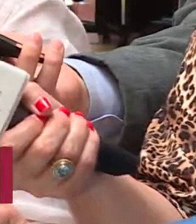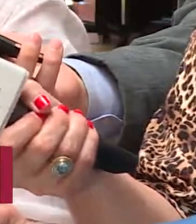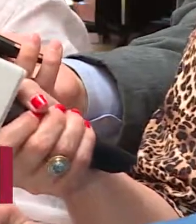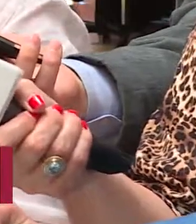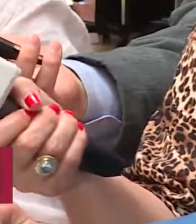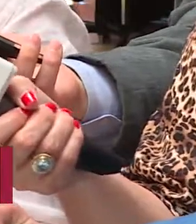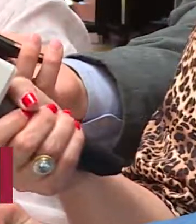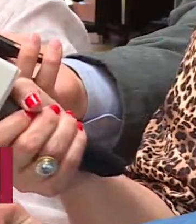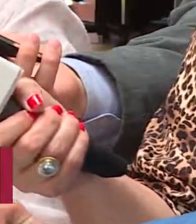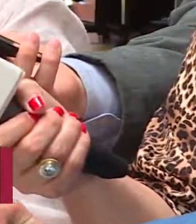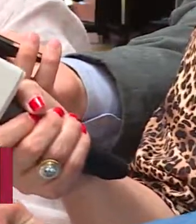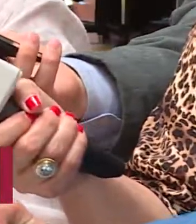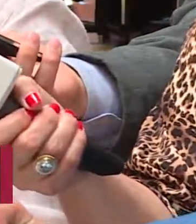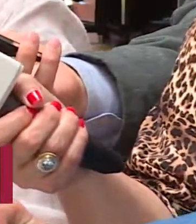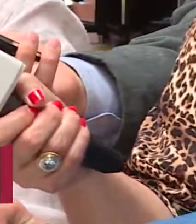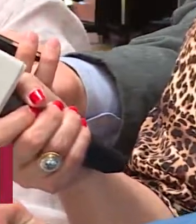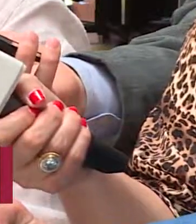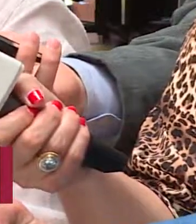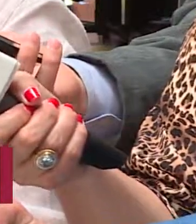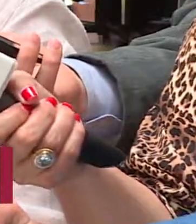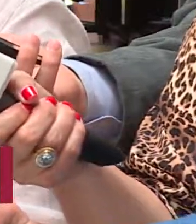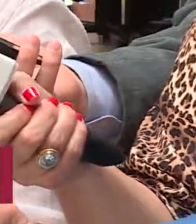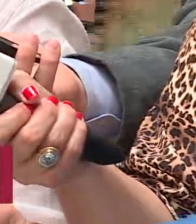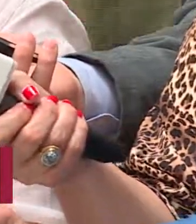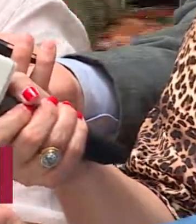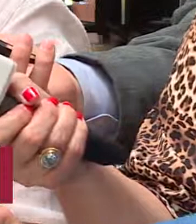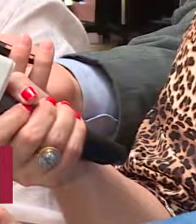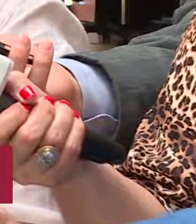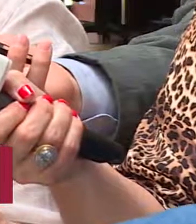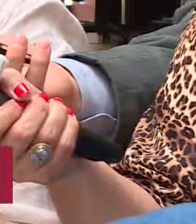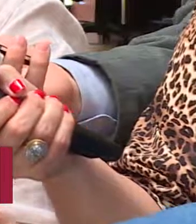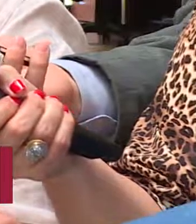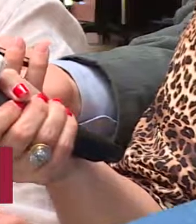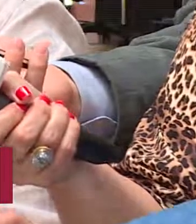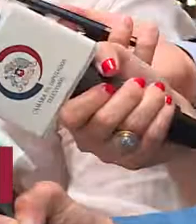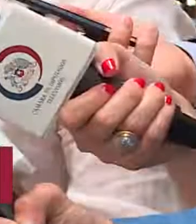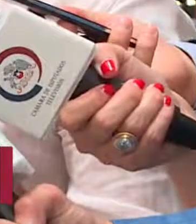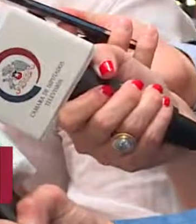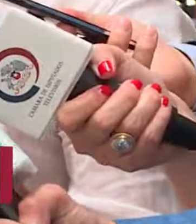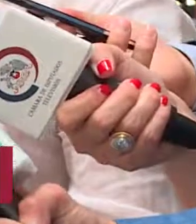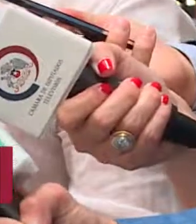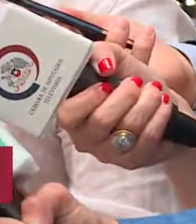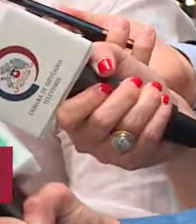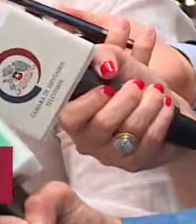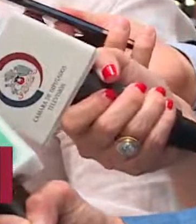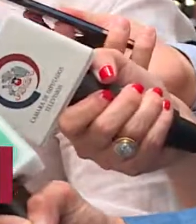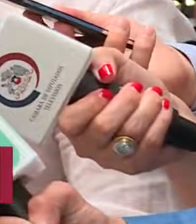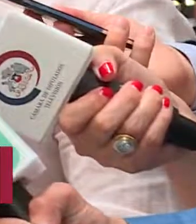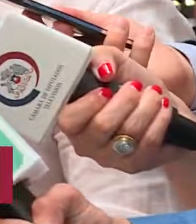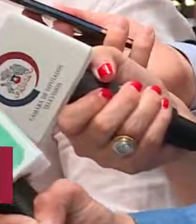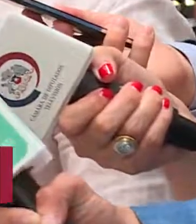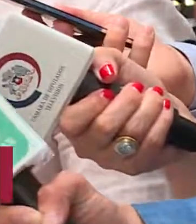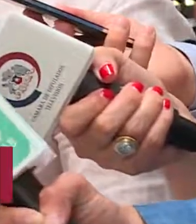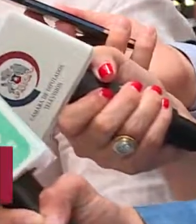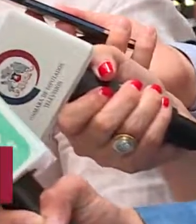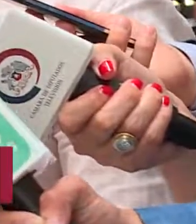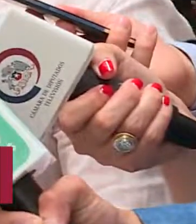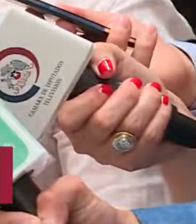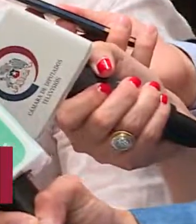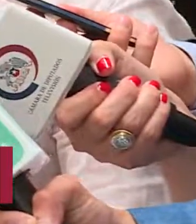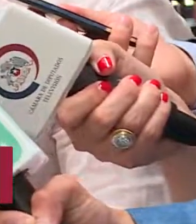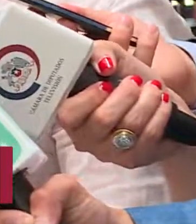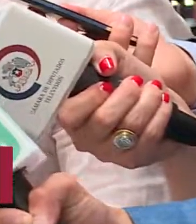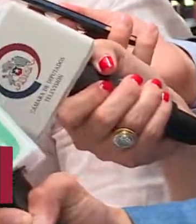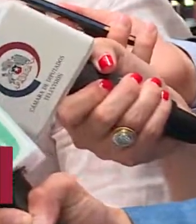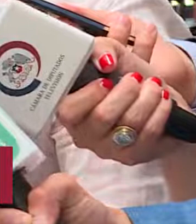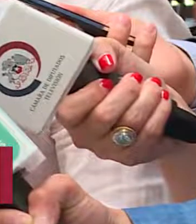estos discursos de odio que, a juicio nuestro, deberían tener también un resultado. En este estallido social, esta